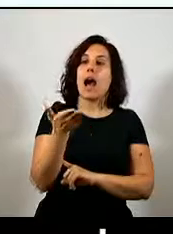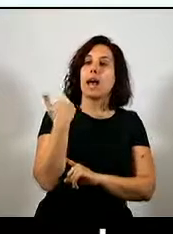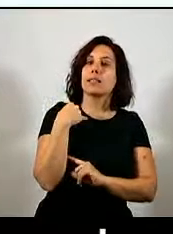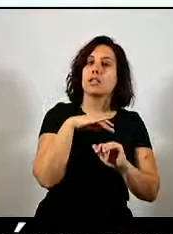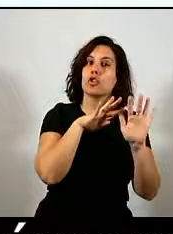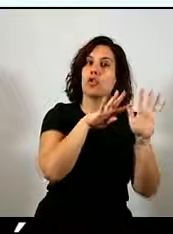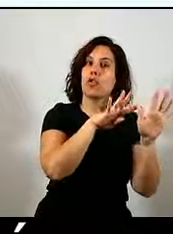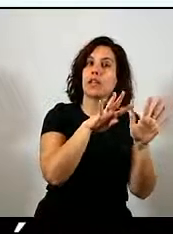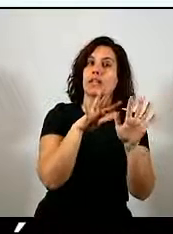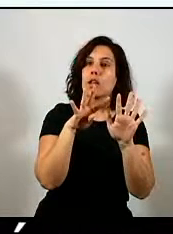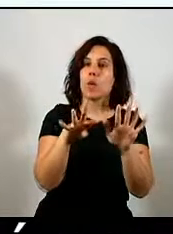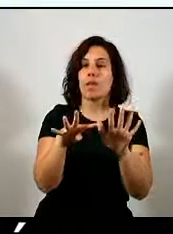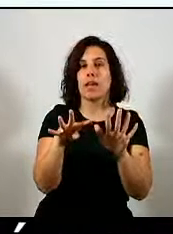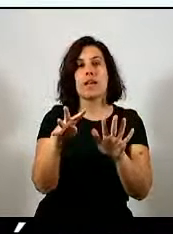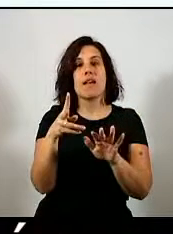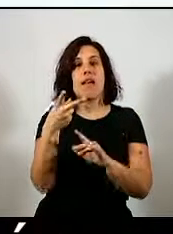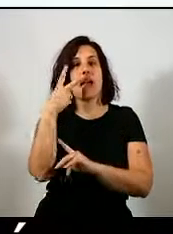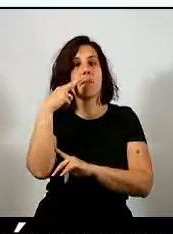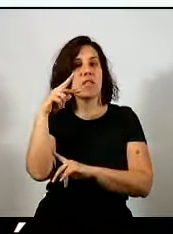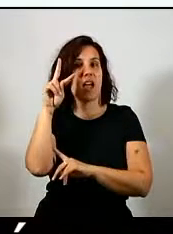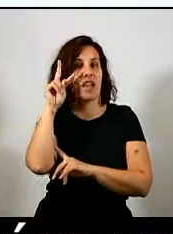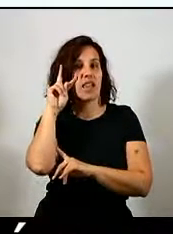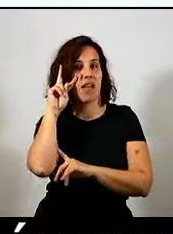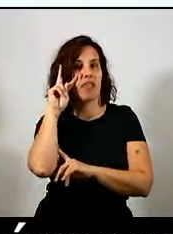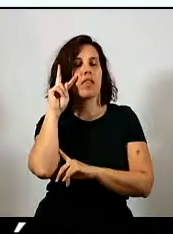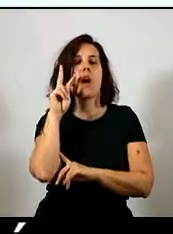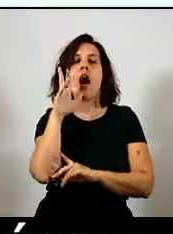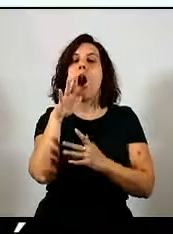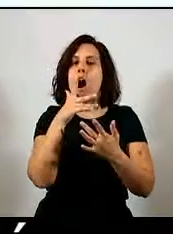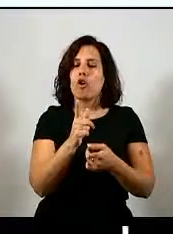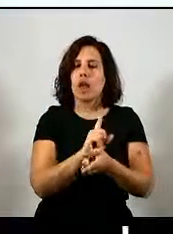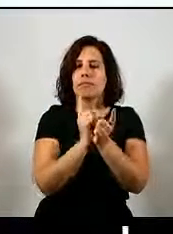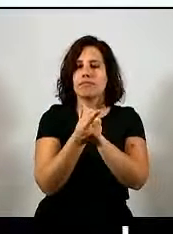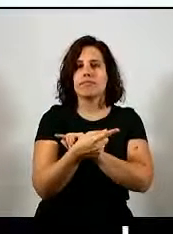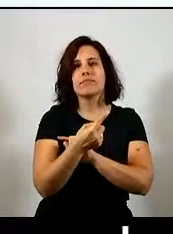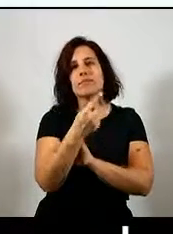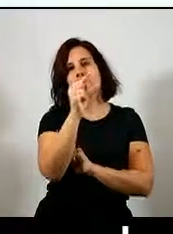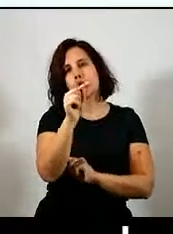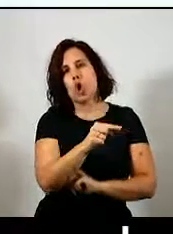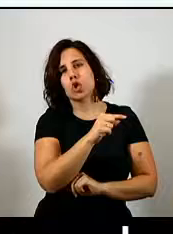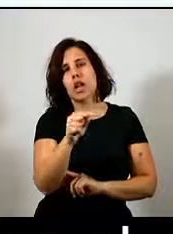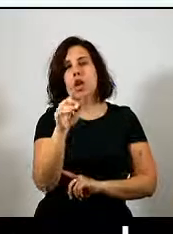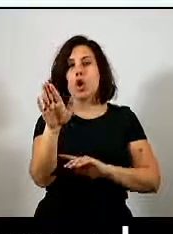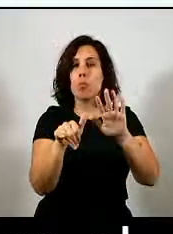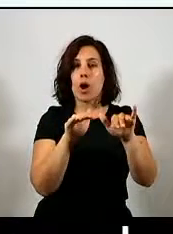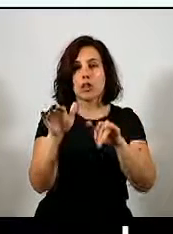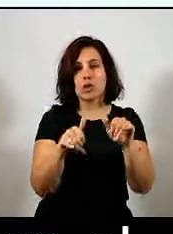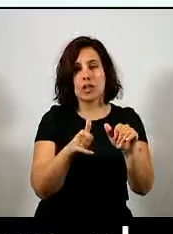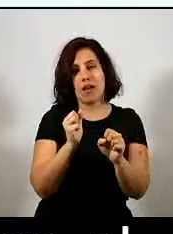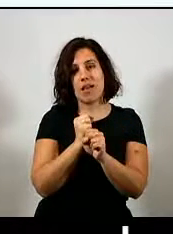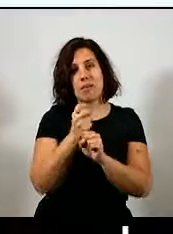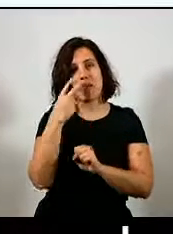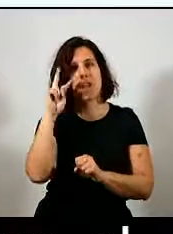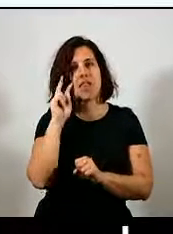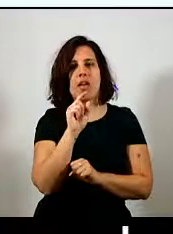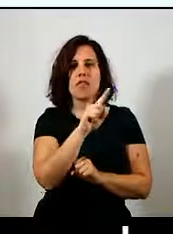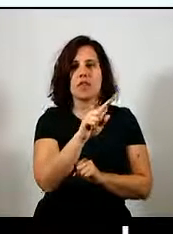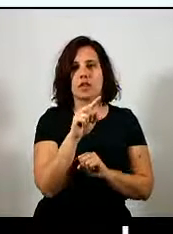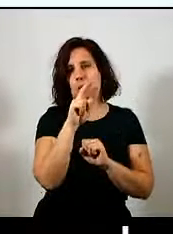99, que eran las que había en el año 2023, a 129 para esta convocatoria. Pretendemos